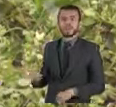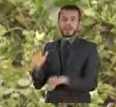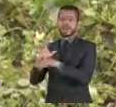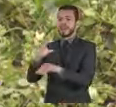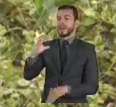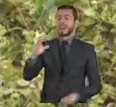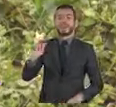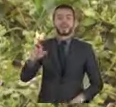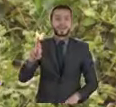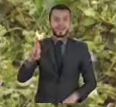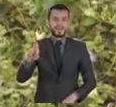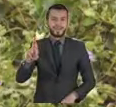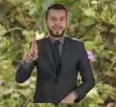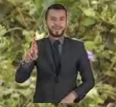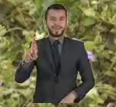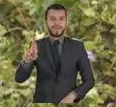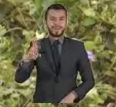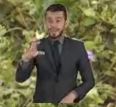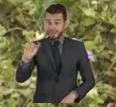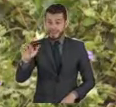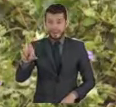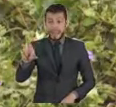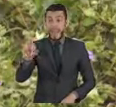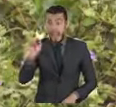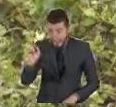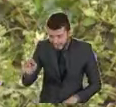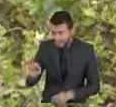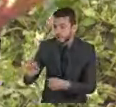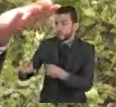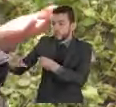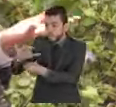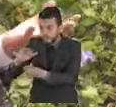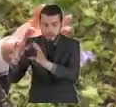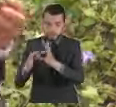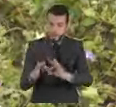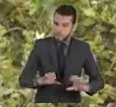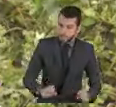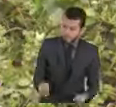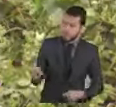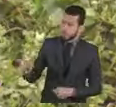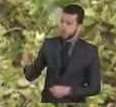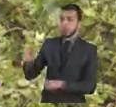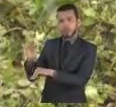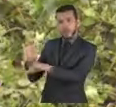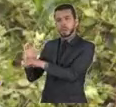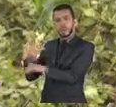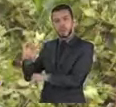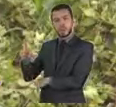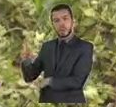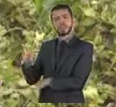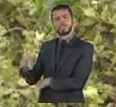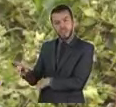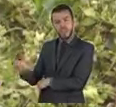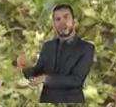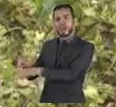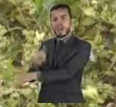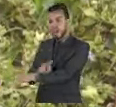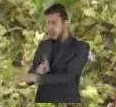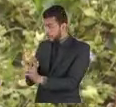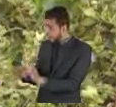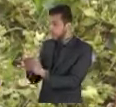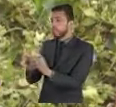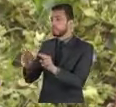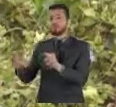Y ese es parte de los acuerdos fundantes de nuestra región metropolitana, Bogotá y Cundinamarca, pero obviamente los temas ambientales son cruciales a escala de región